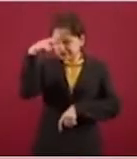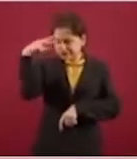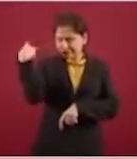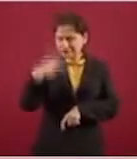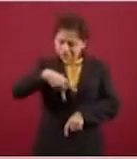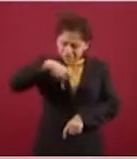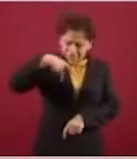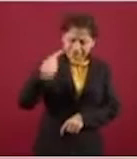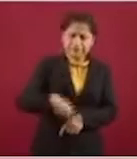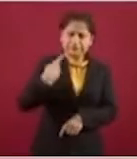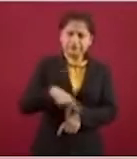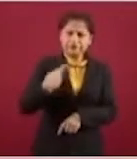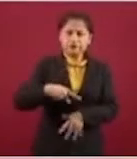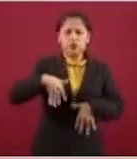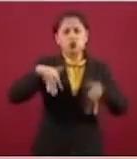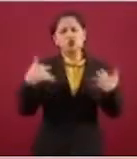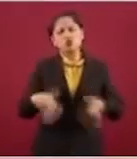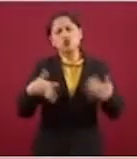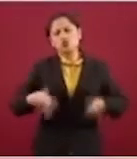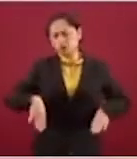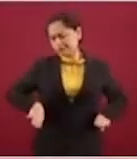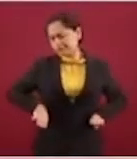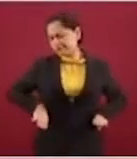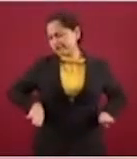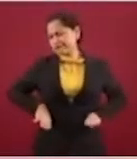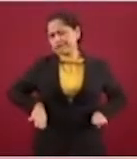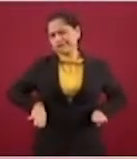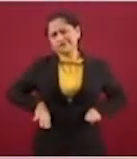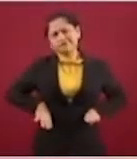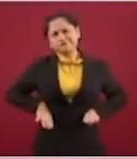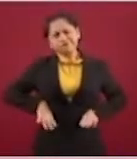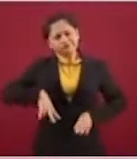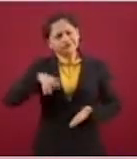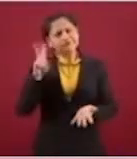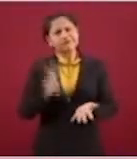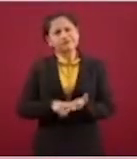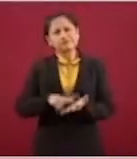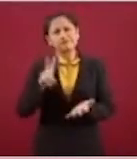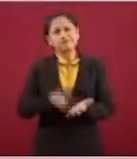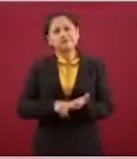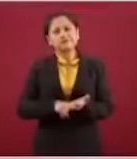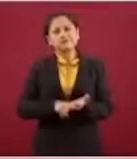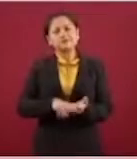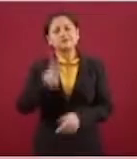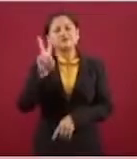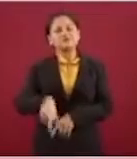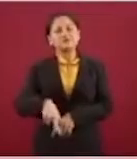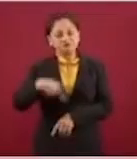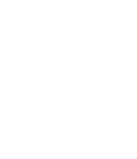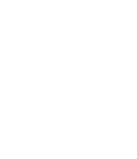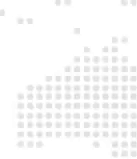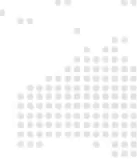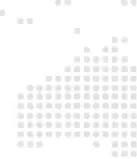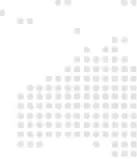es extraordinario y es indudable la grandeza de México.